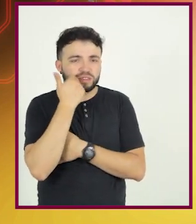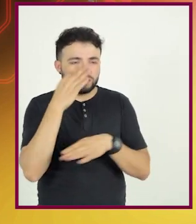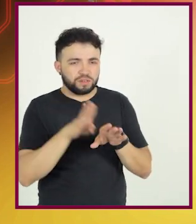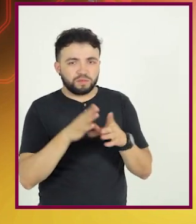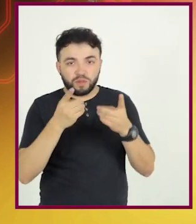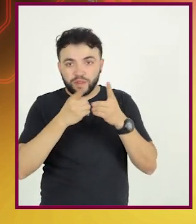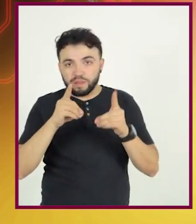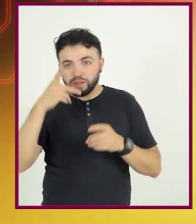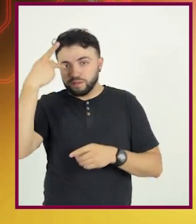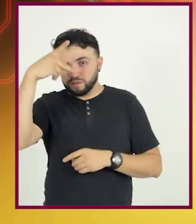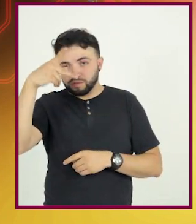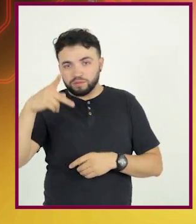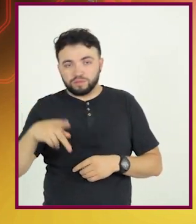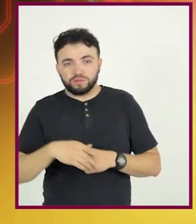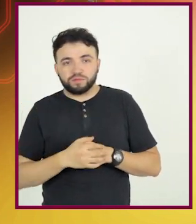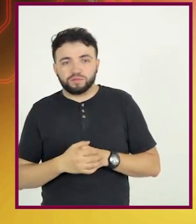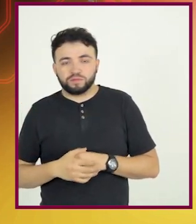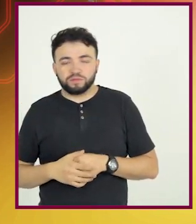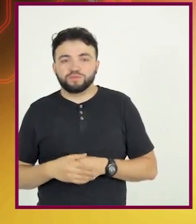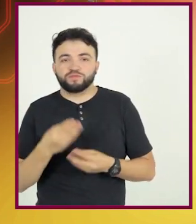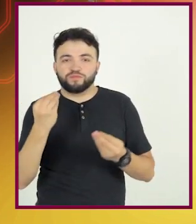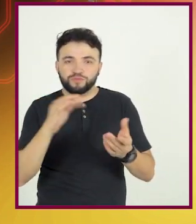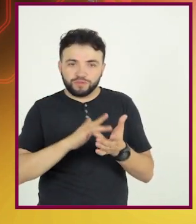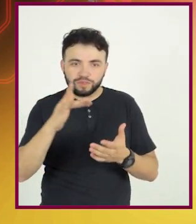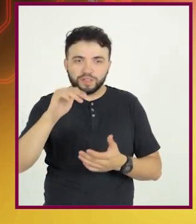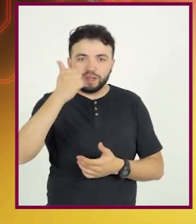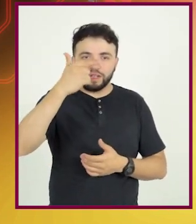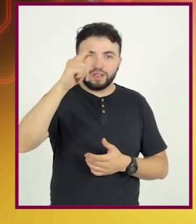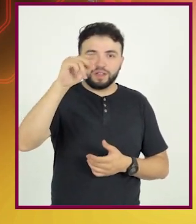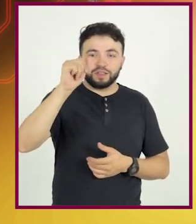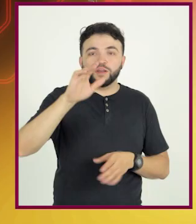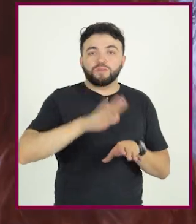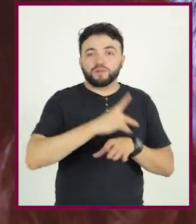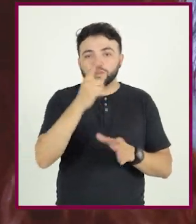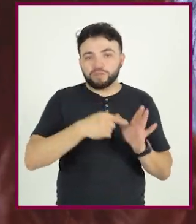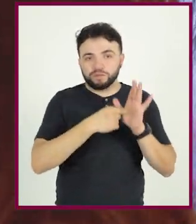a reflexionar sobre las habilidades que estás desarrollando.